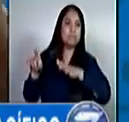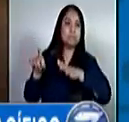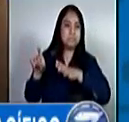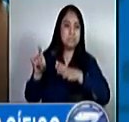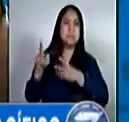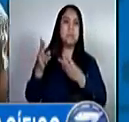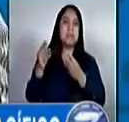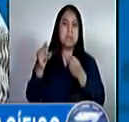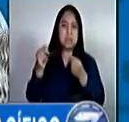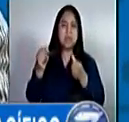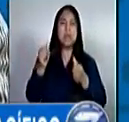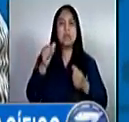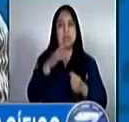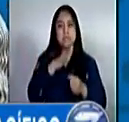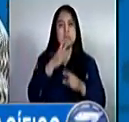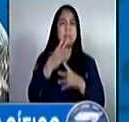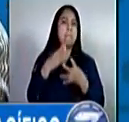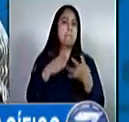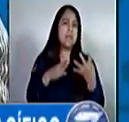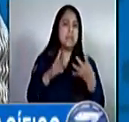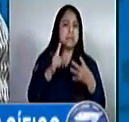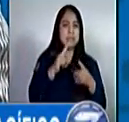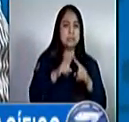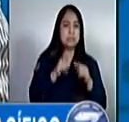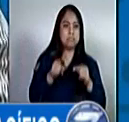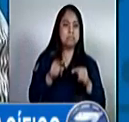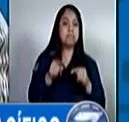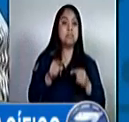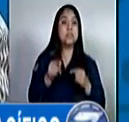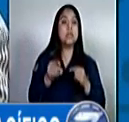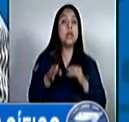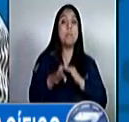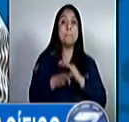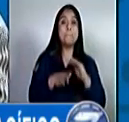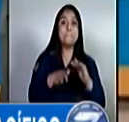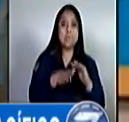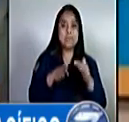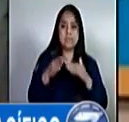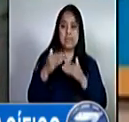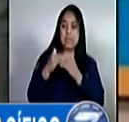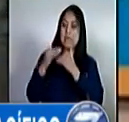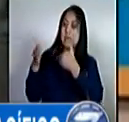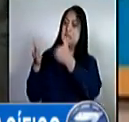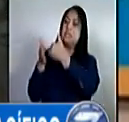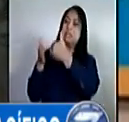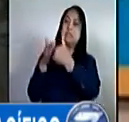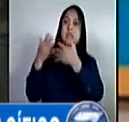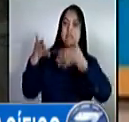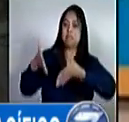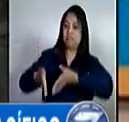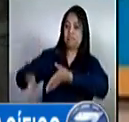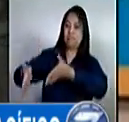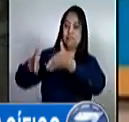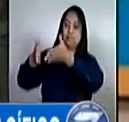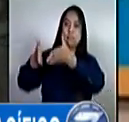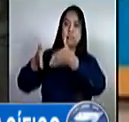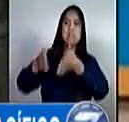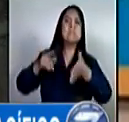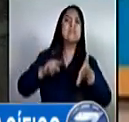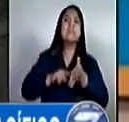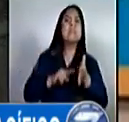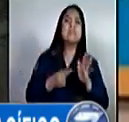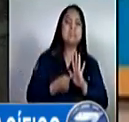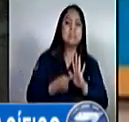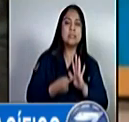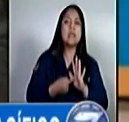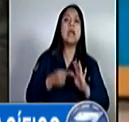que teníamos como subrasante y base del tramo carretero. Esto nos indica que